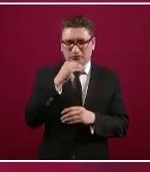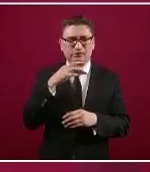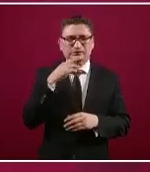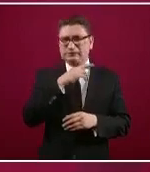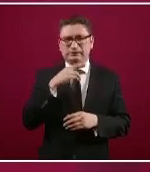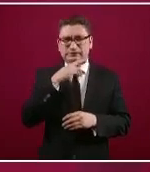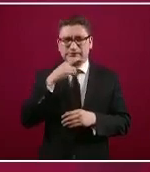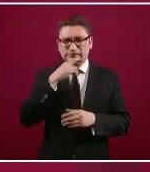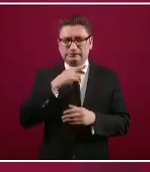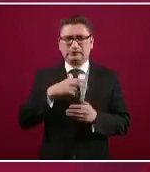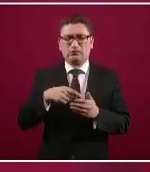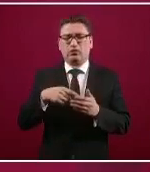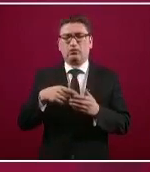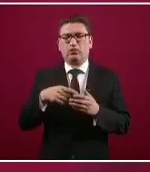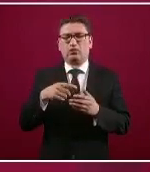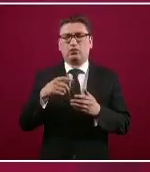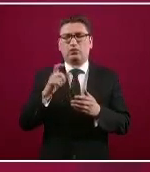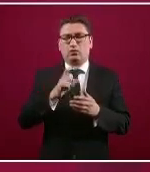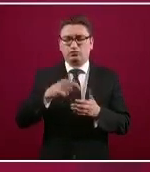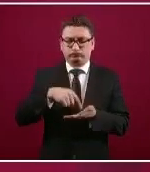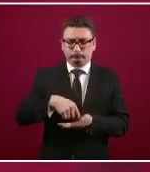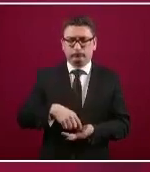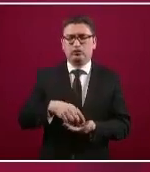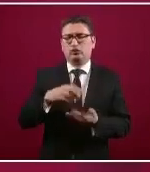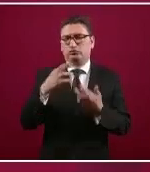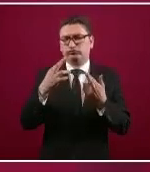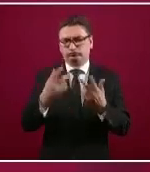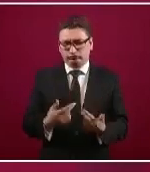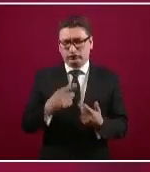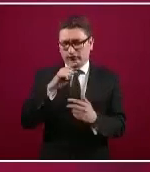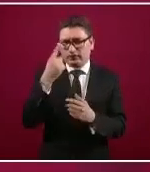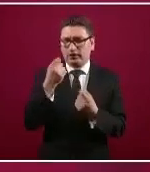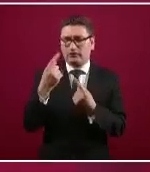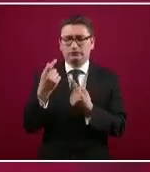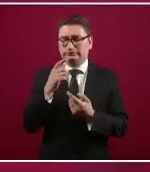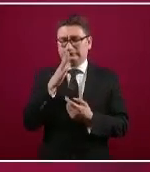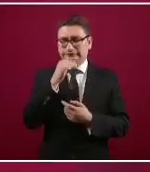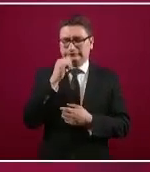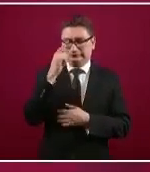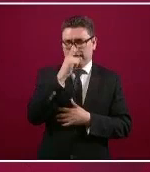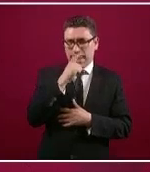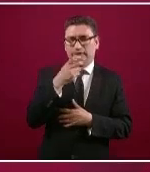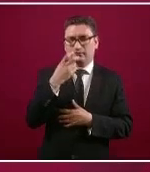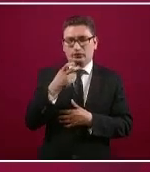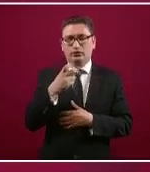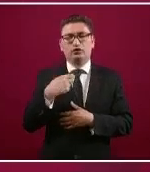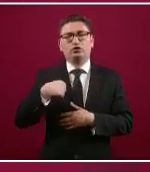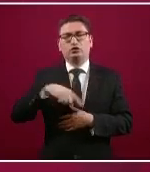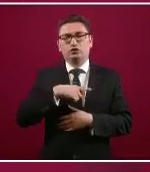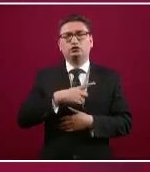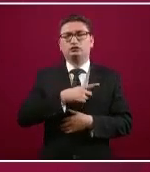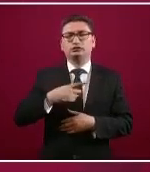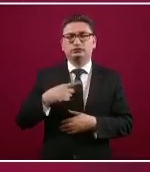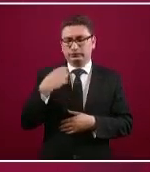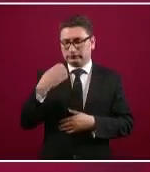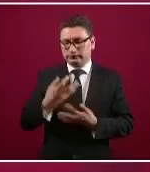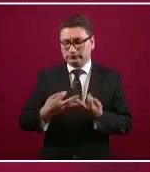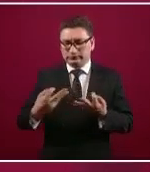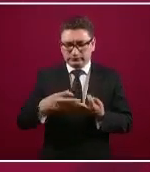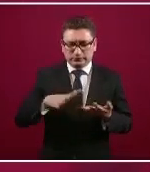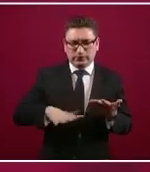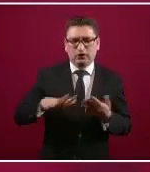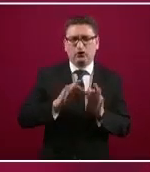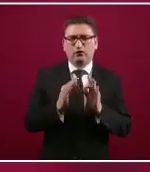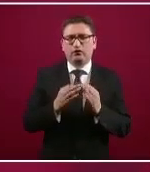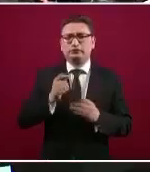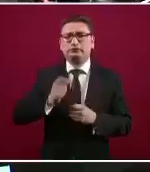facilísimo y otras cuando están en paredes no van tan rápido. Entonces, lo que faltó ahí fue hacer suficientes estudios del tipo de suelo y hubo una